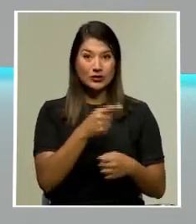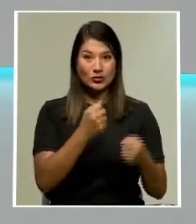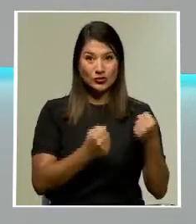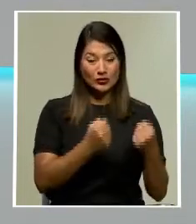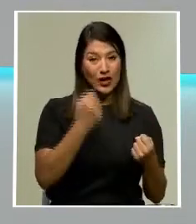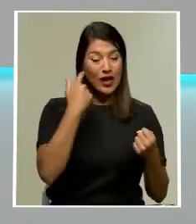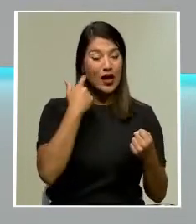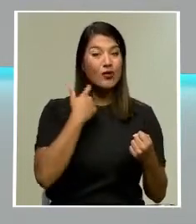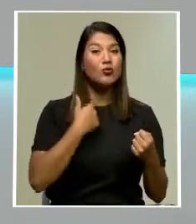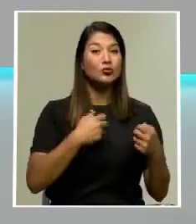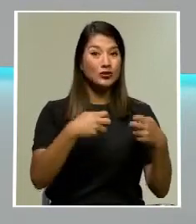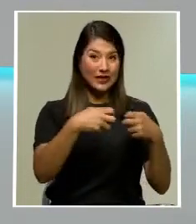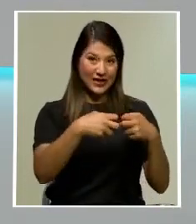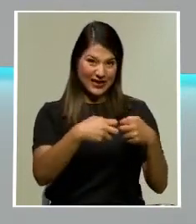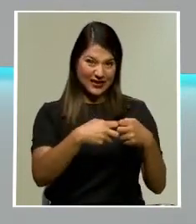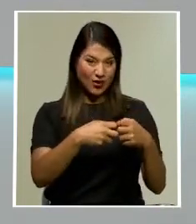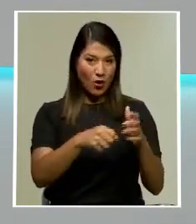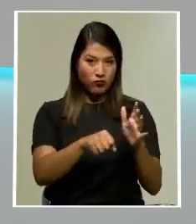pasajeros eléctricos